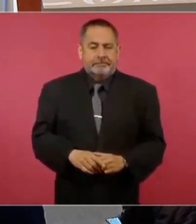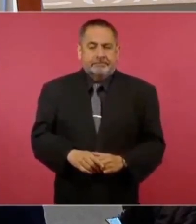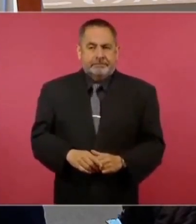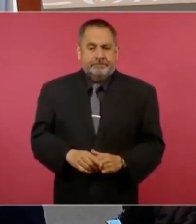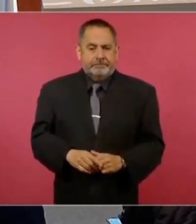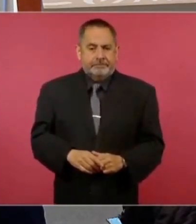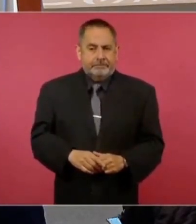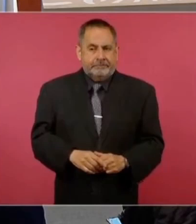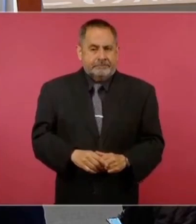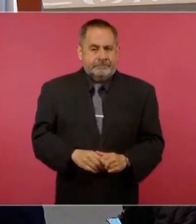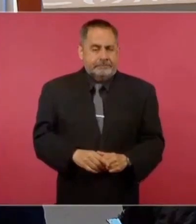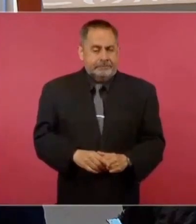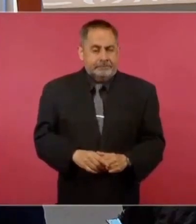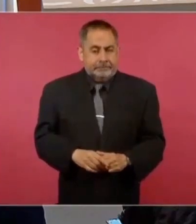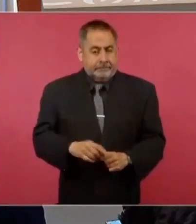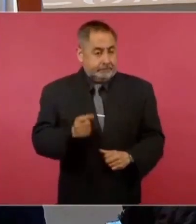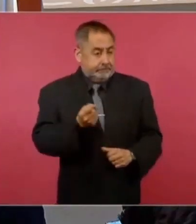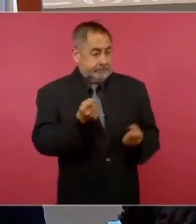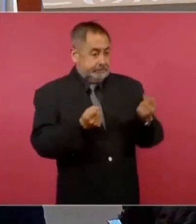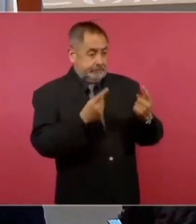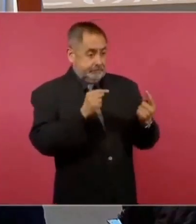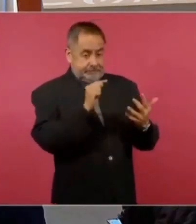Y unos ahí que